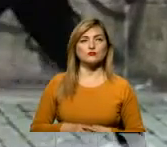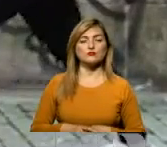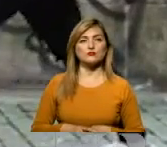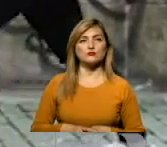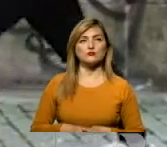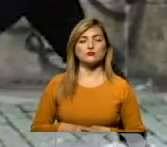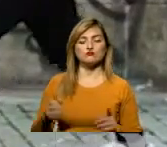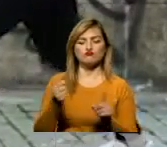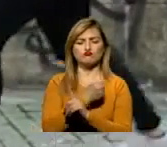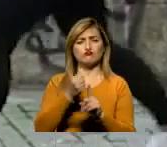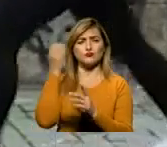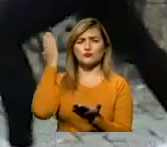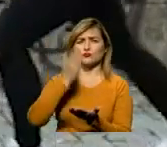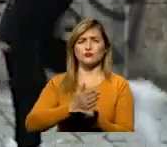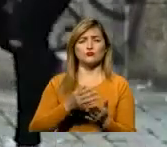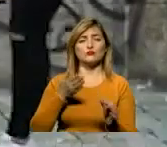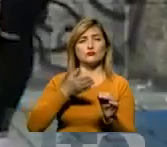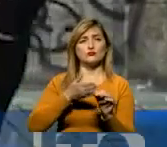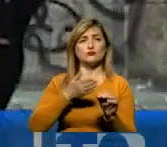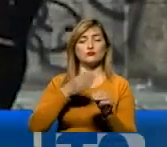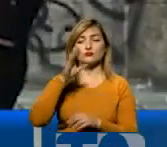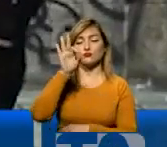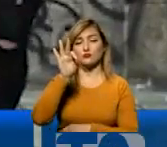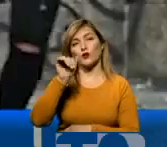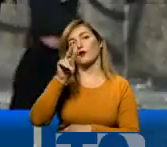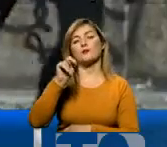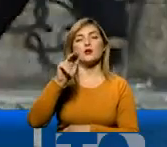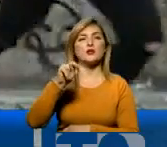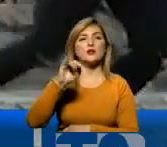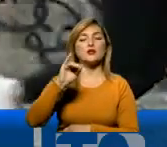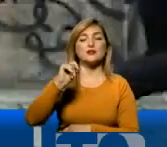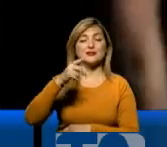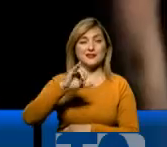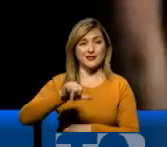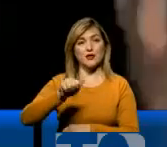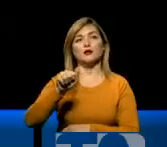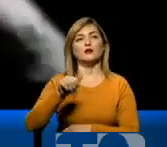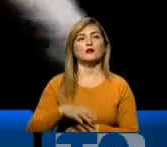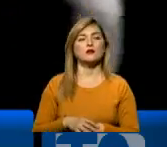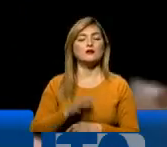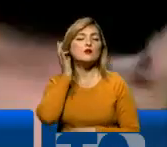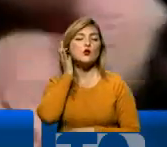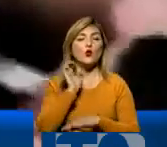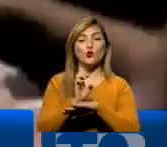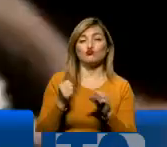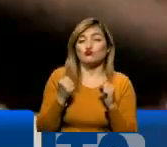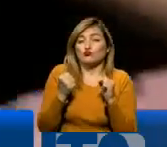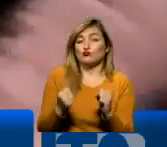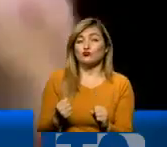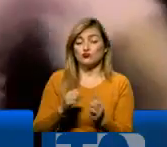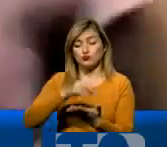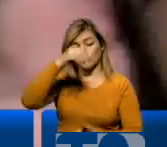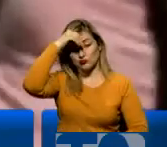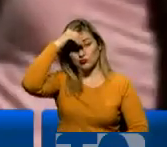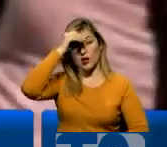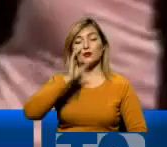Erradicar la violencia de género es el objetivo de Femininjas, un evento virtual que busca empoderar a las mujeres ecuatorianas a través del